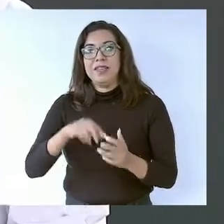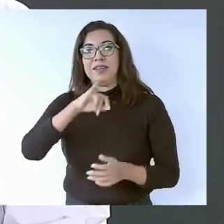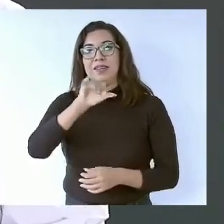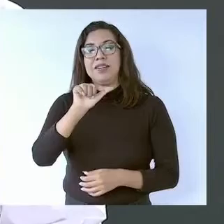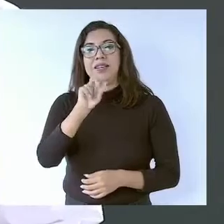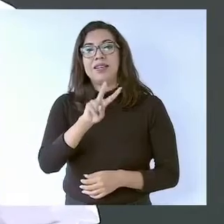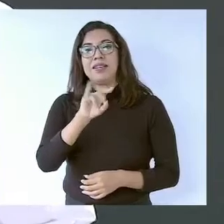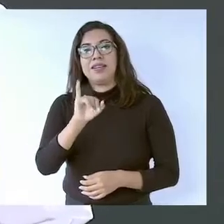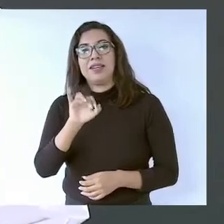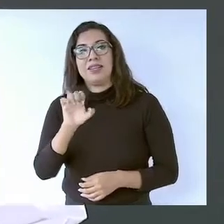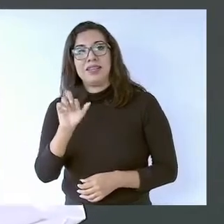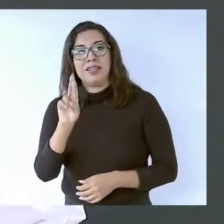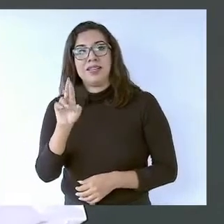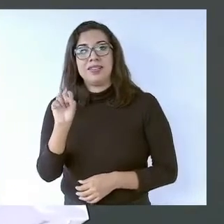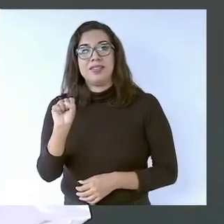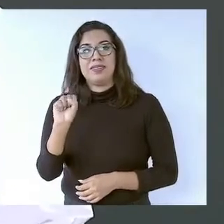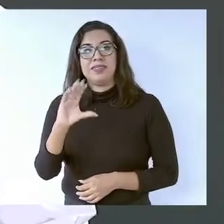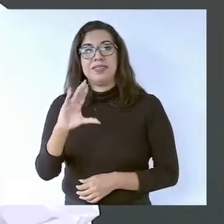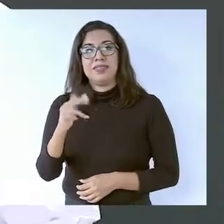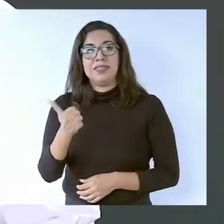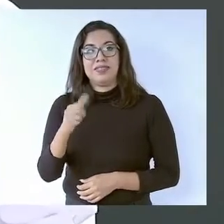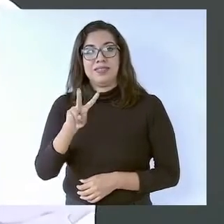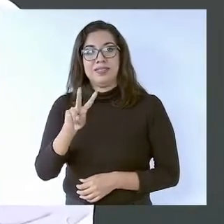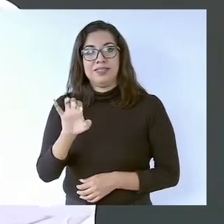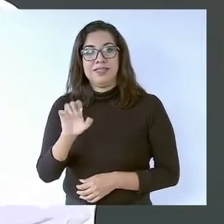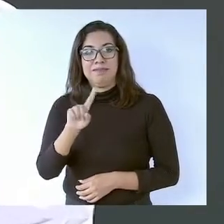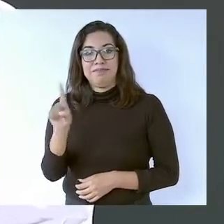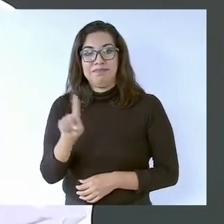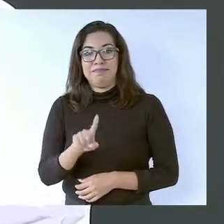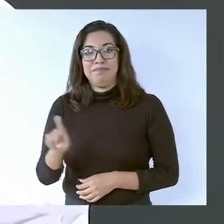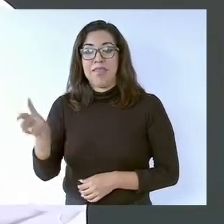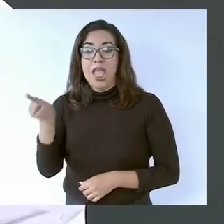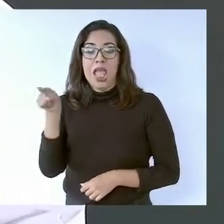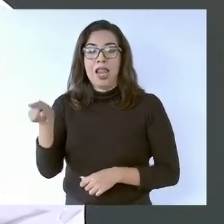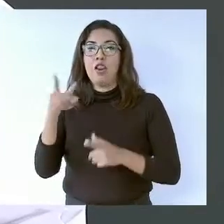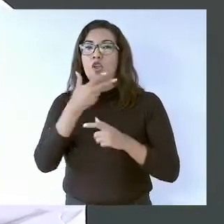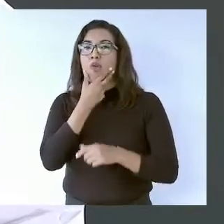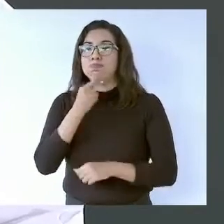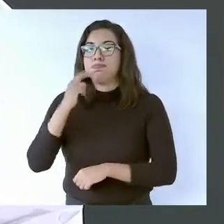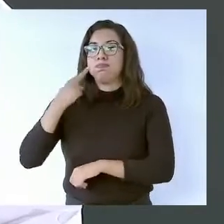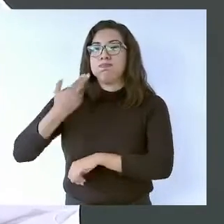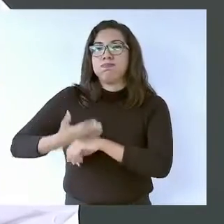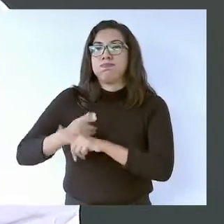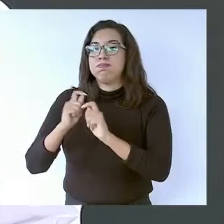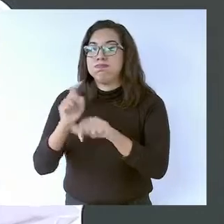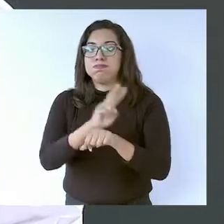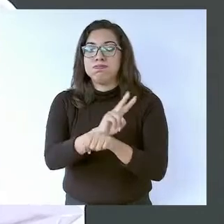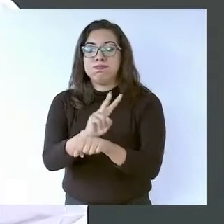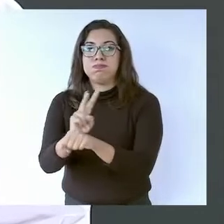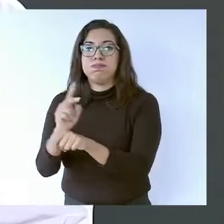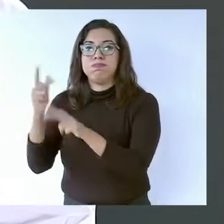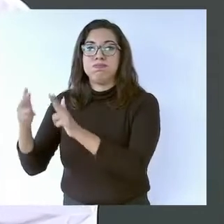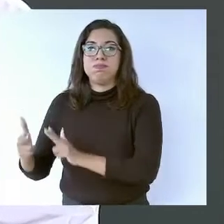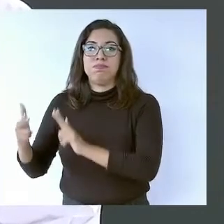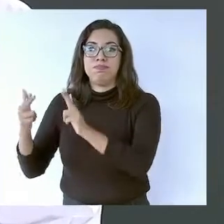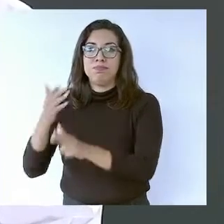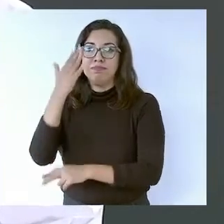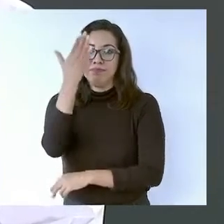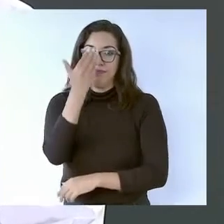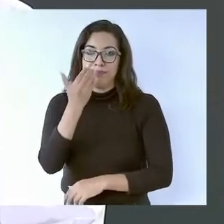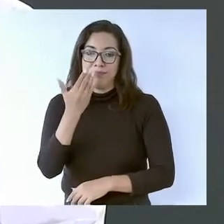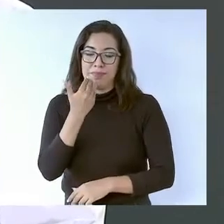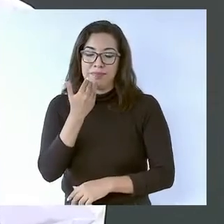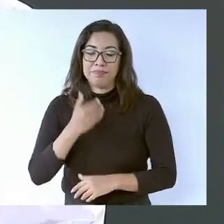Morán, supervisor honorario del Tren Maya. Estimados todos, es un